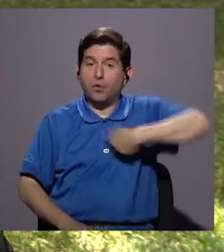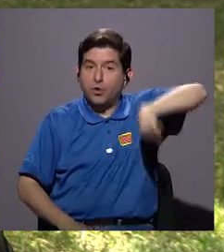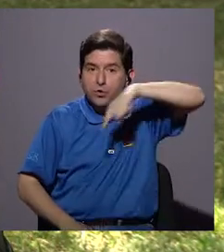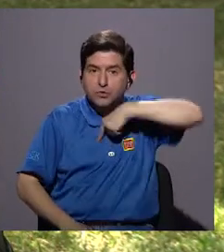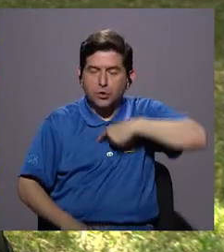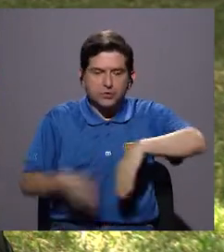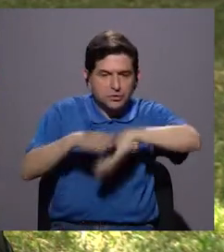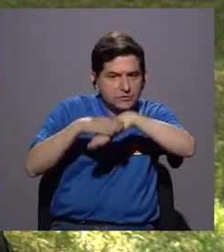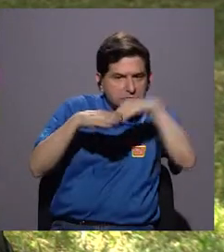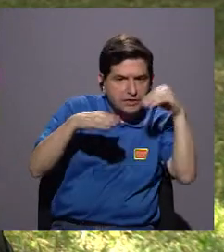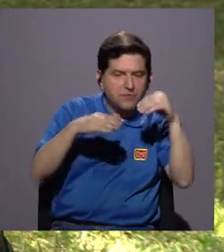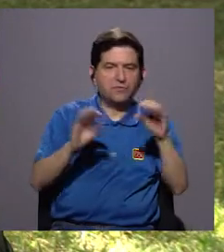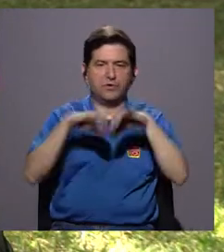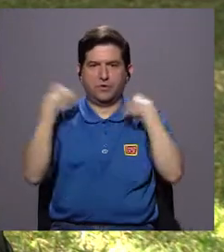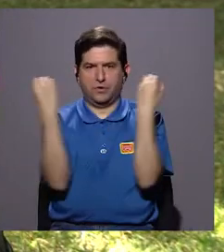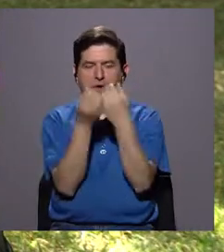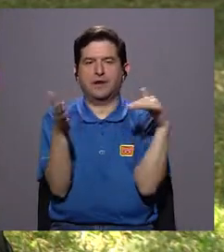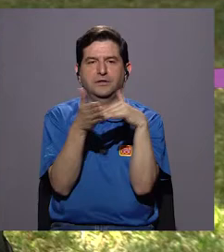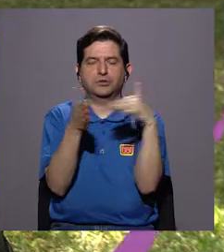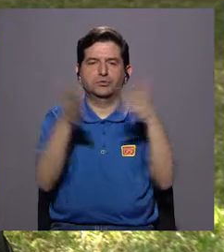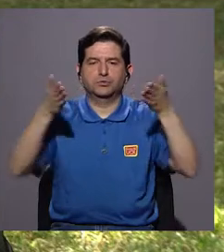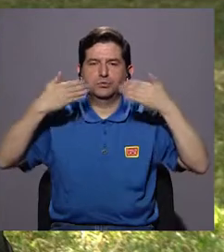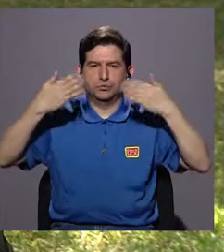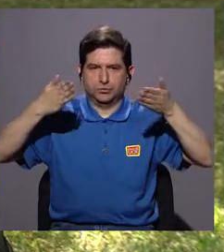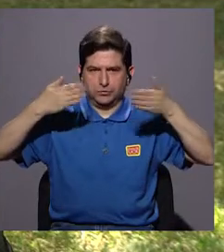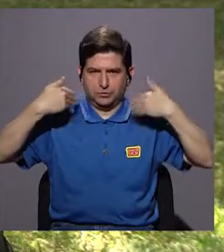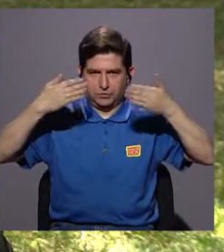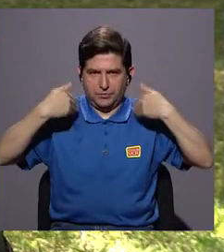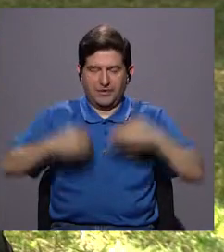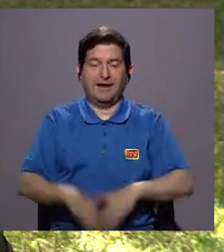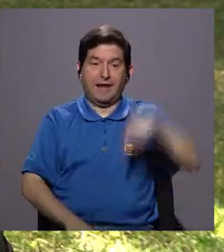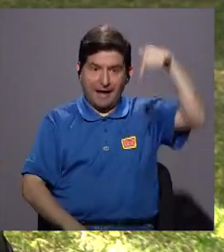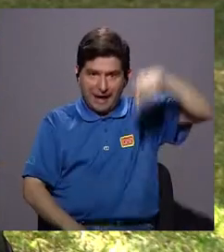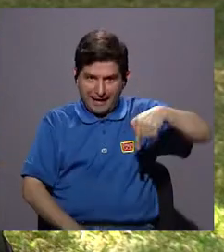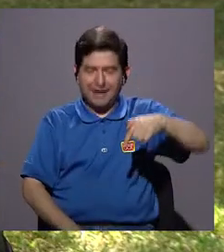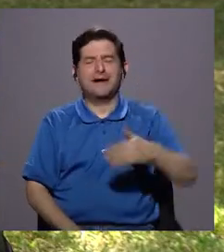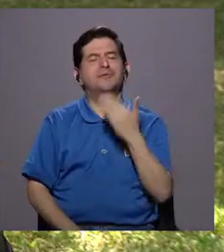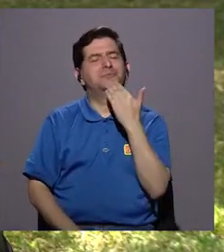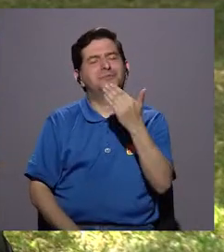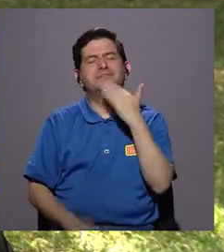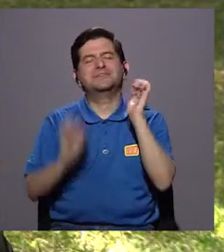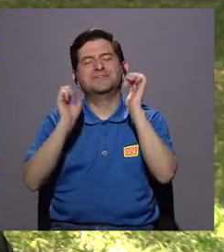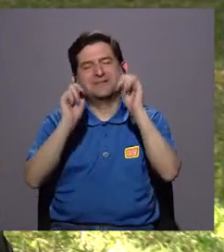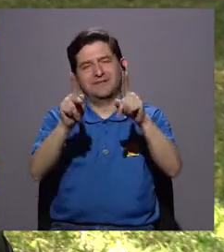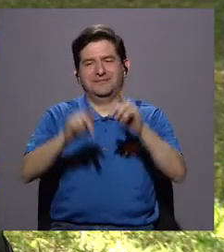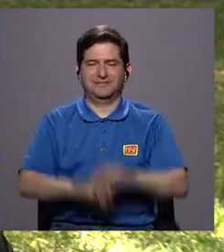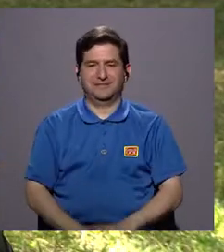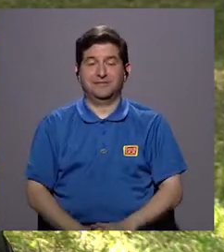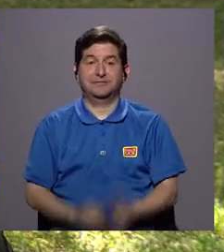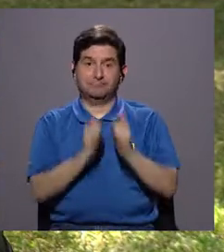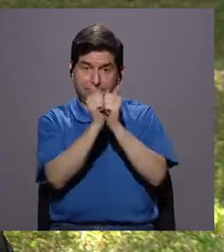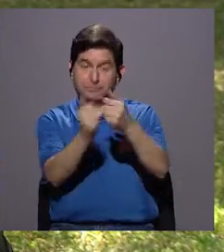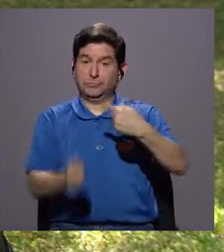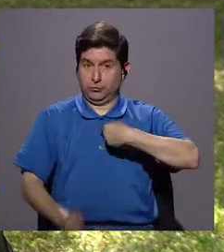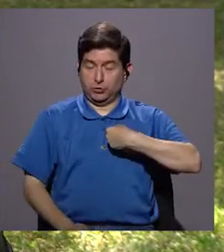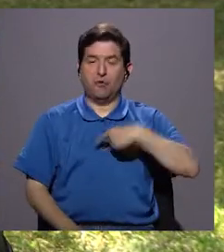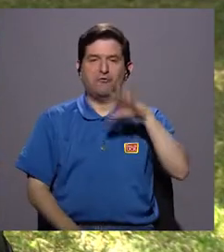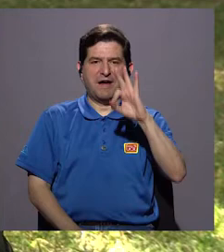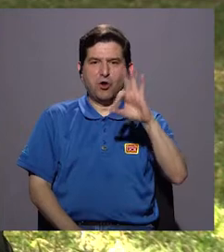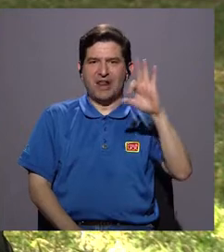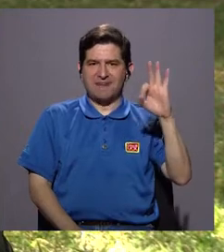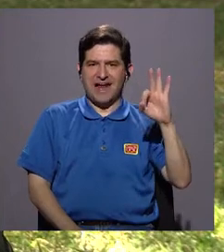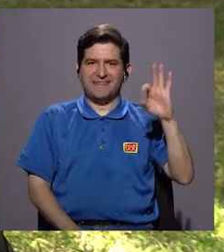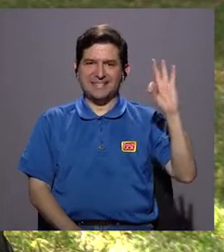encontramos en las afueras de la Organización para Estudios Tropicales, a quienes les agradecemos el espacio. Le acompañará su servidora